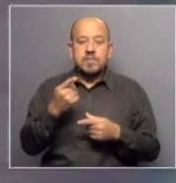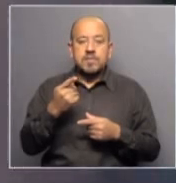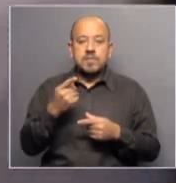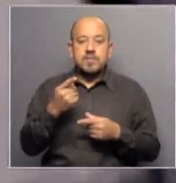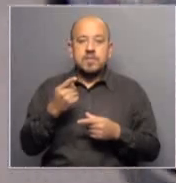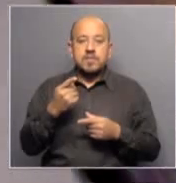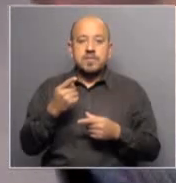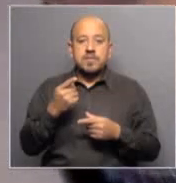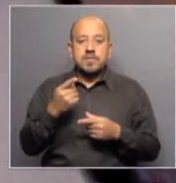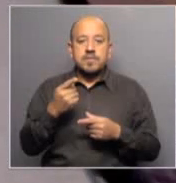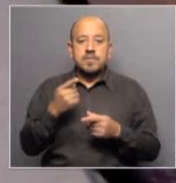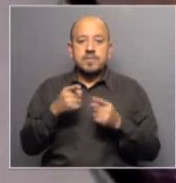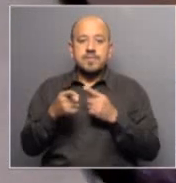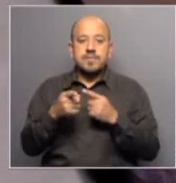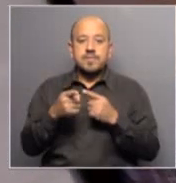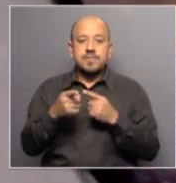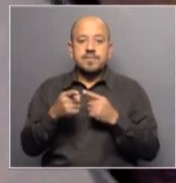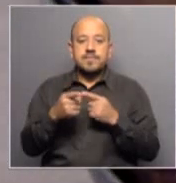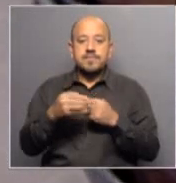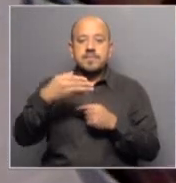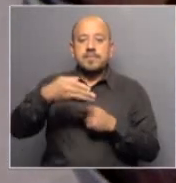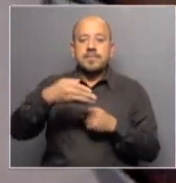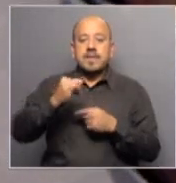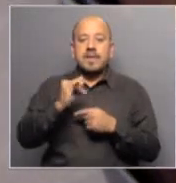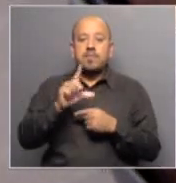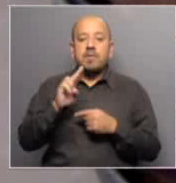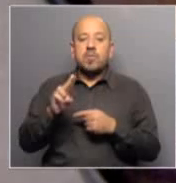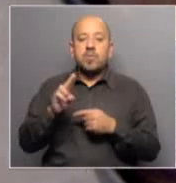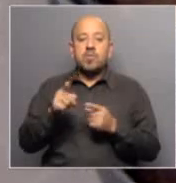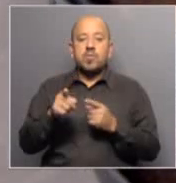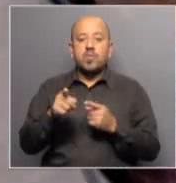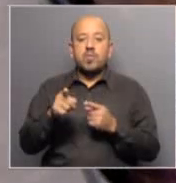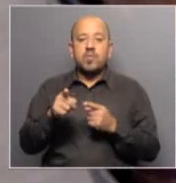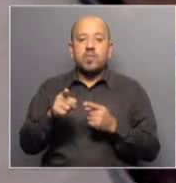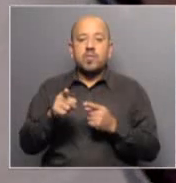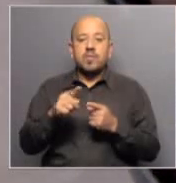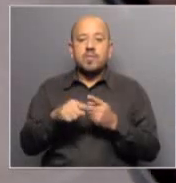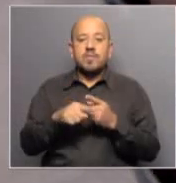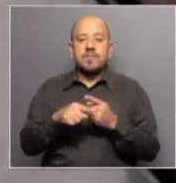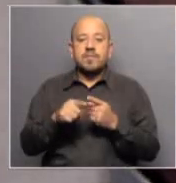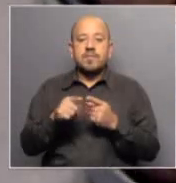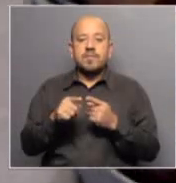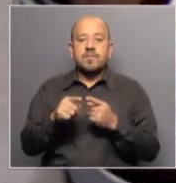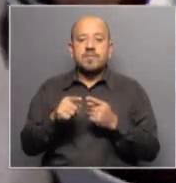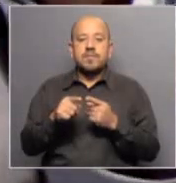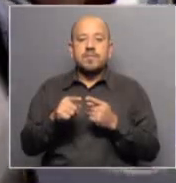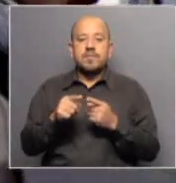es de las amigas de Bilú Tienda. La buscan, mira, este dice Barba, Diego González Barba, que sería yo.